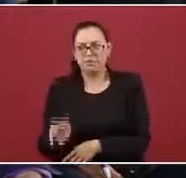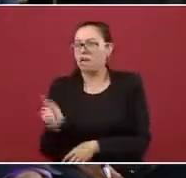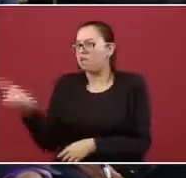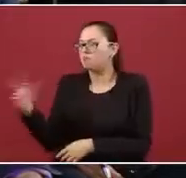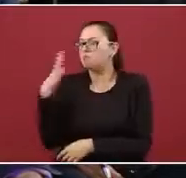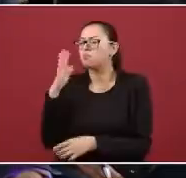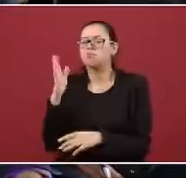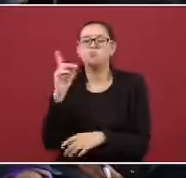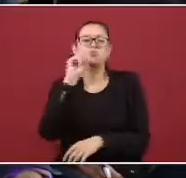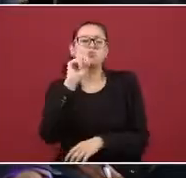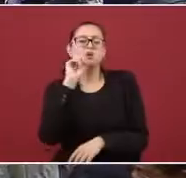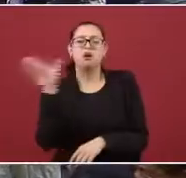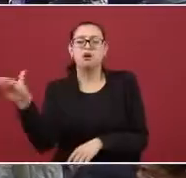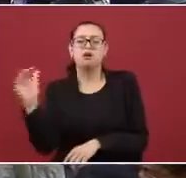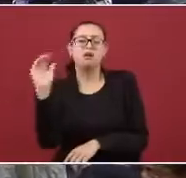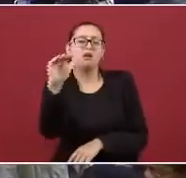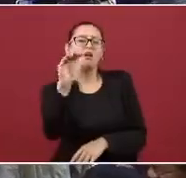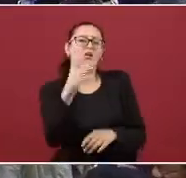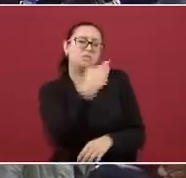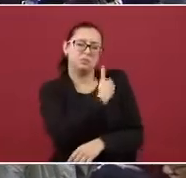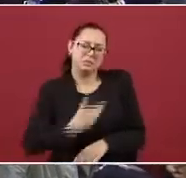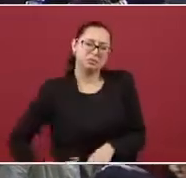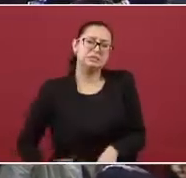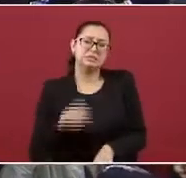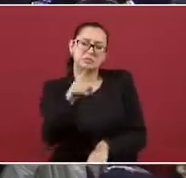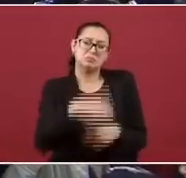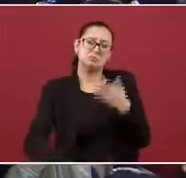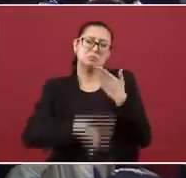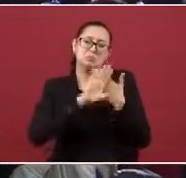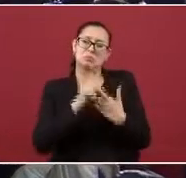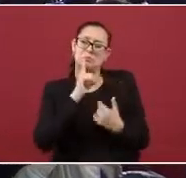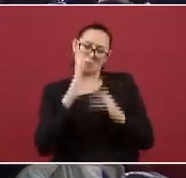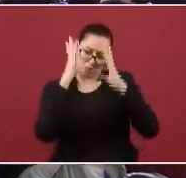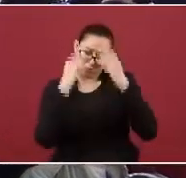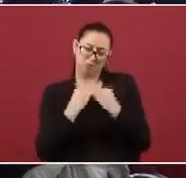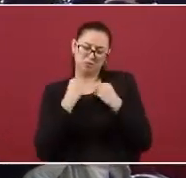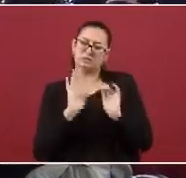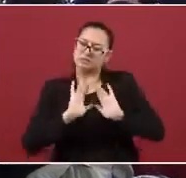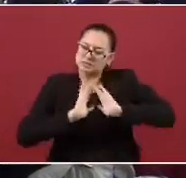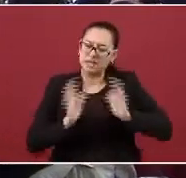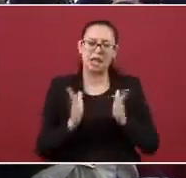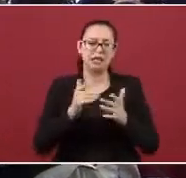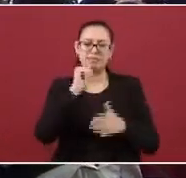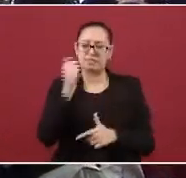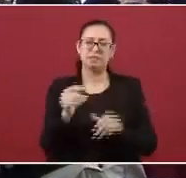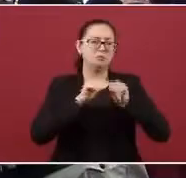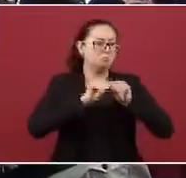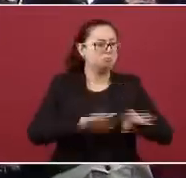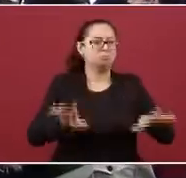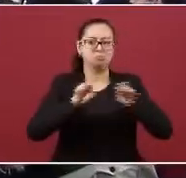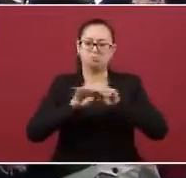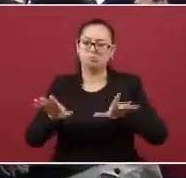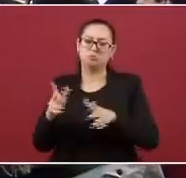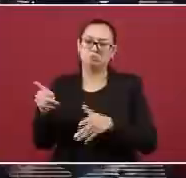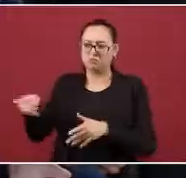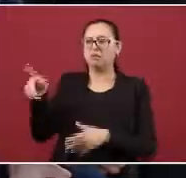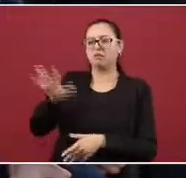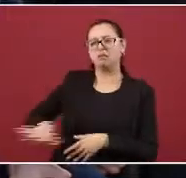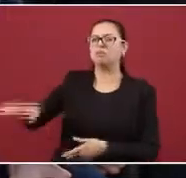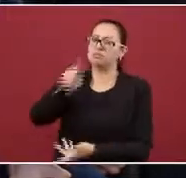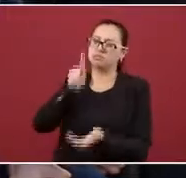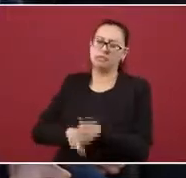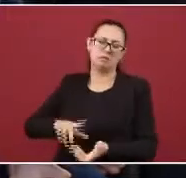comunicación para que en una especie de censura nos pida que dejemos de publicar información sobre la violencia,